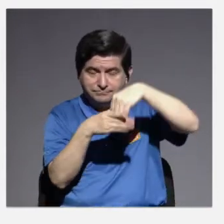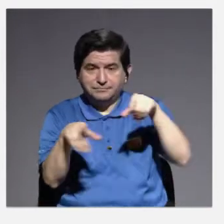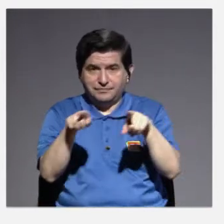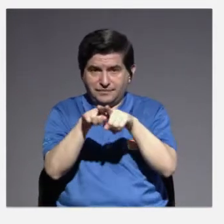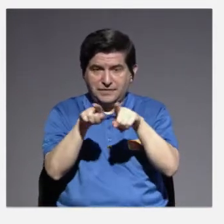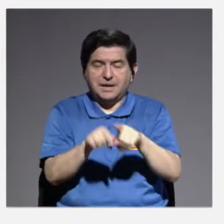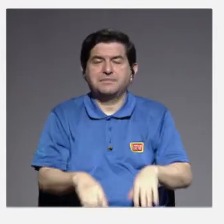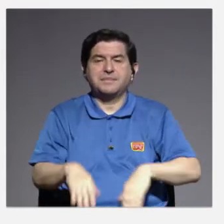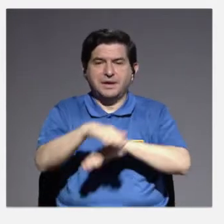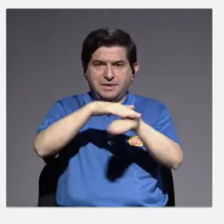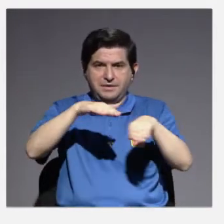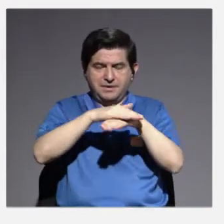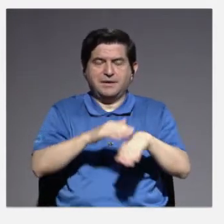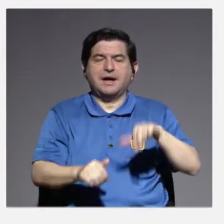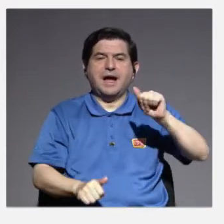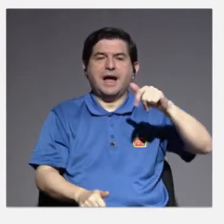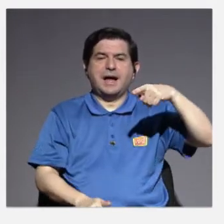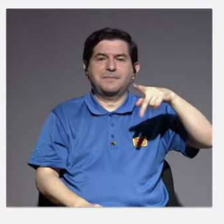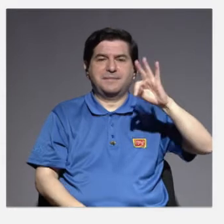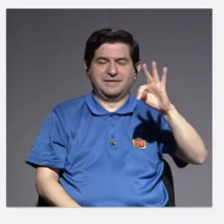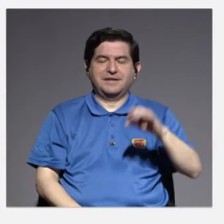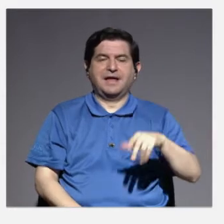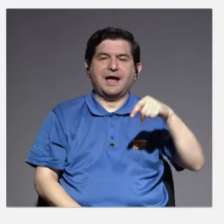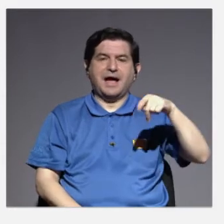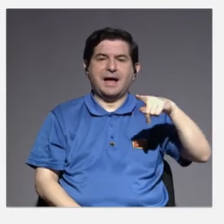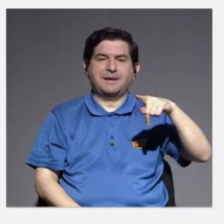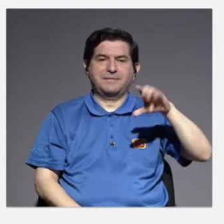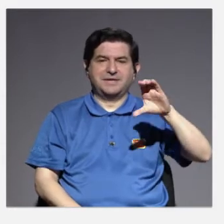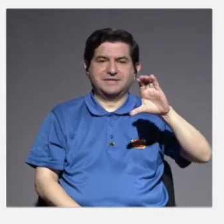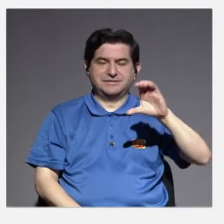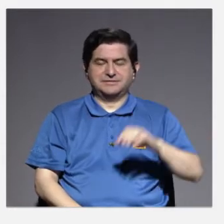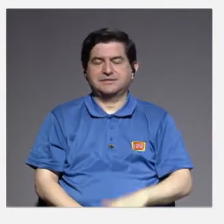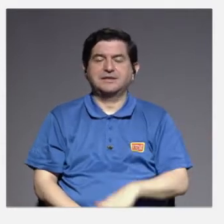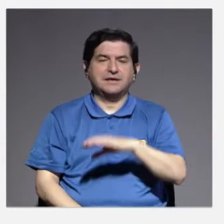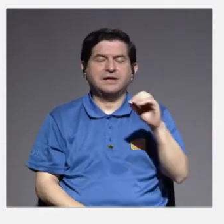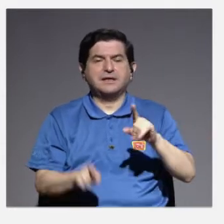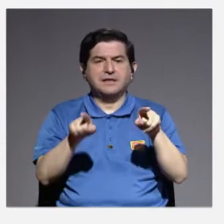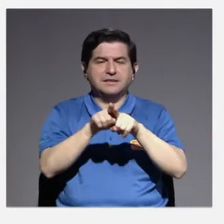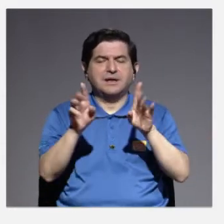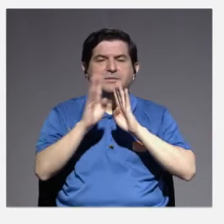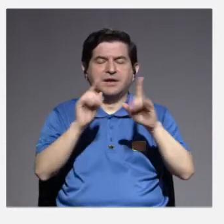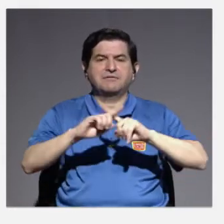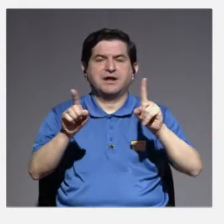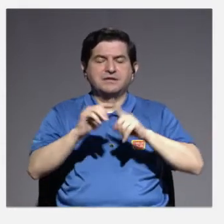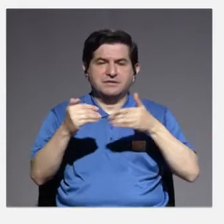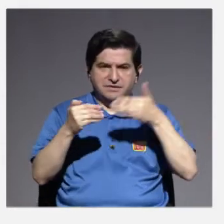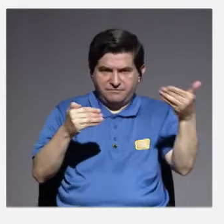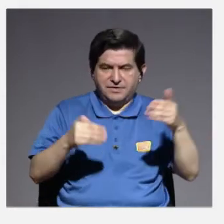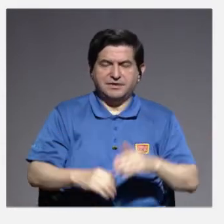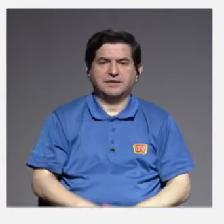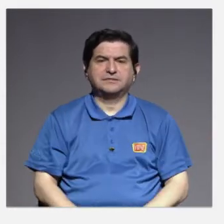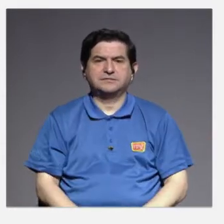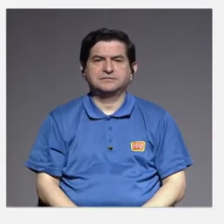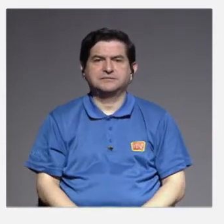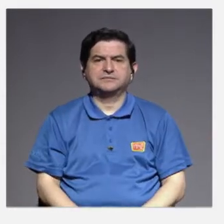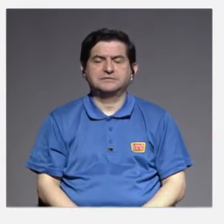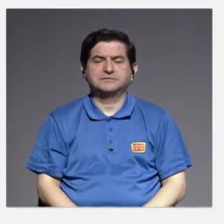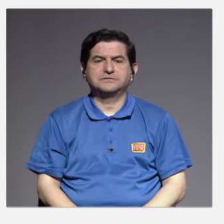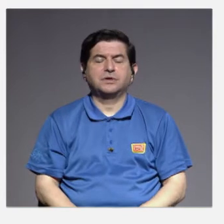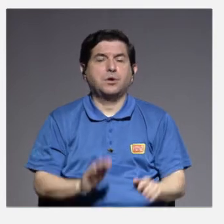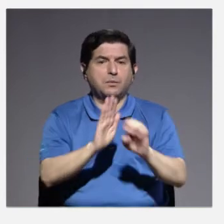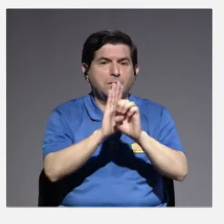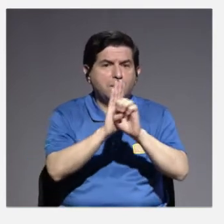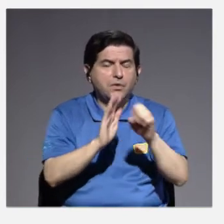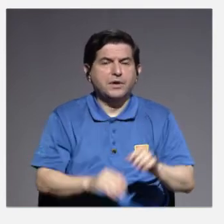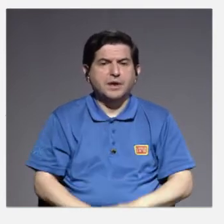de plataformas como el APT, el APC, y también podemos empezar a hablar de otro tipo de elementos que son distintos, por ejemplo,